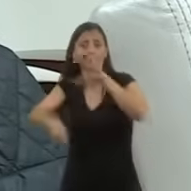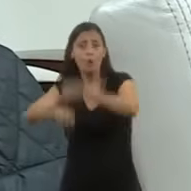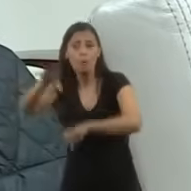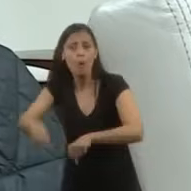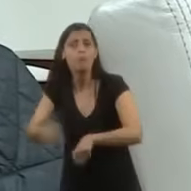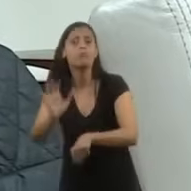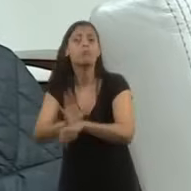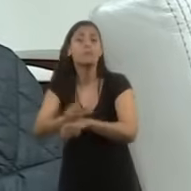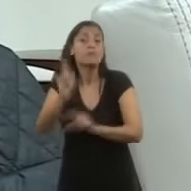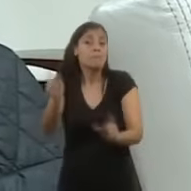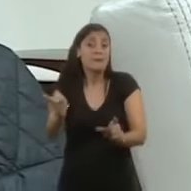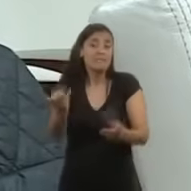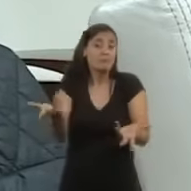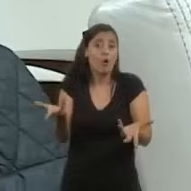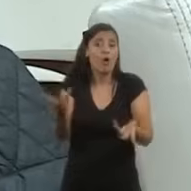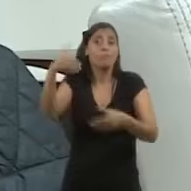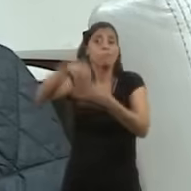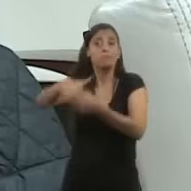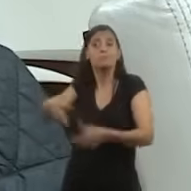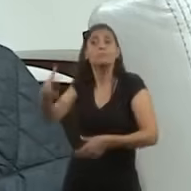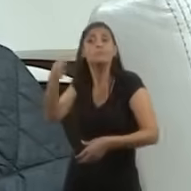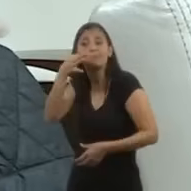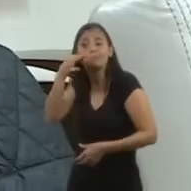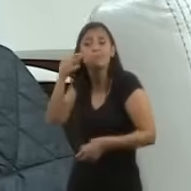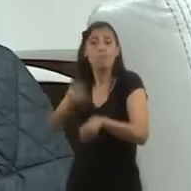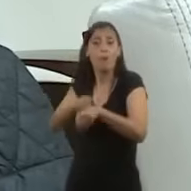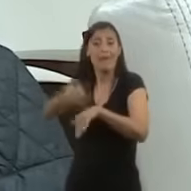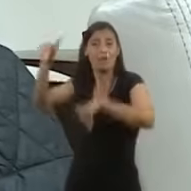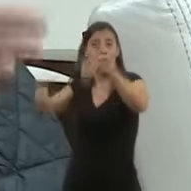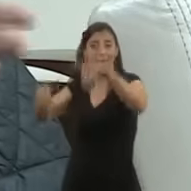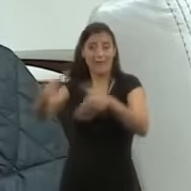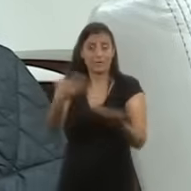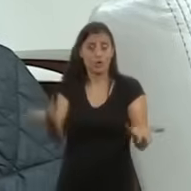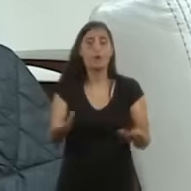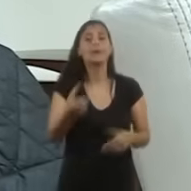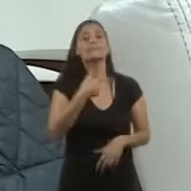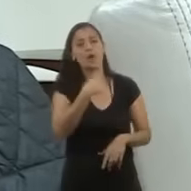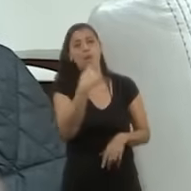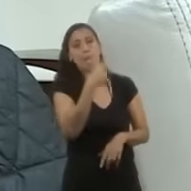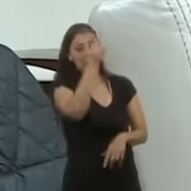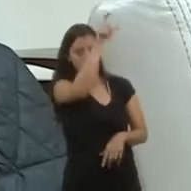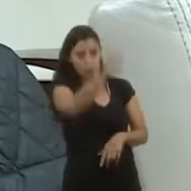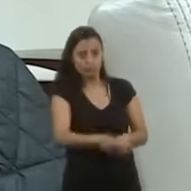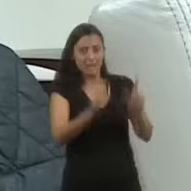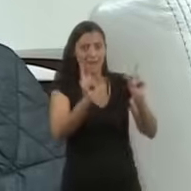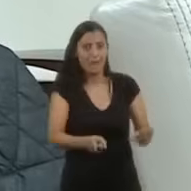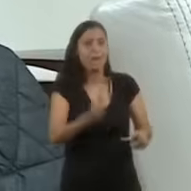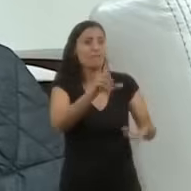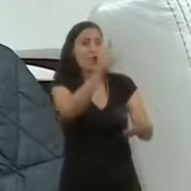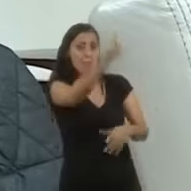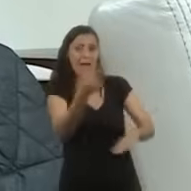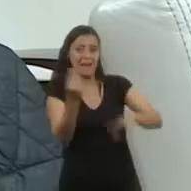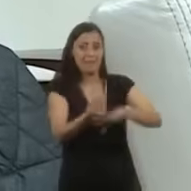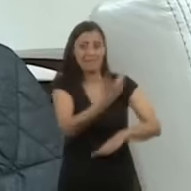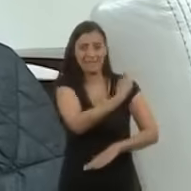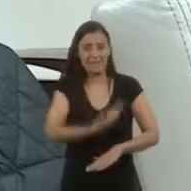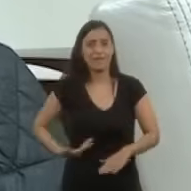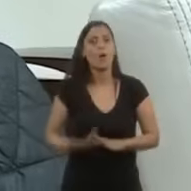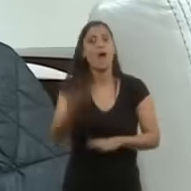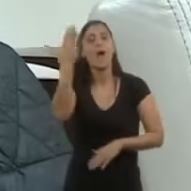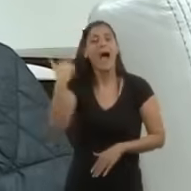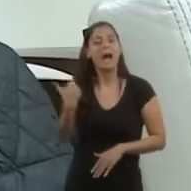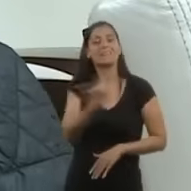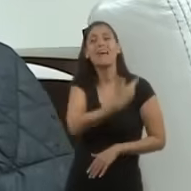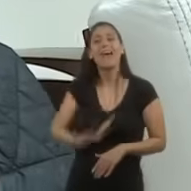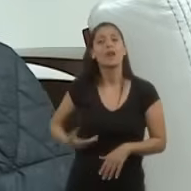sido testigos de una mesa electoral y también me gustaría preguntarle como padre y también como representante del gobierno Qué sintió cuando ayer el gobernador de